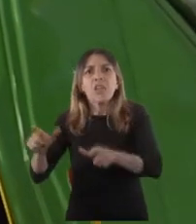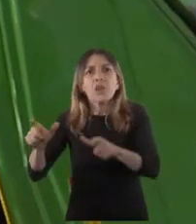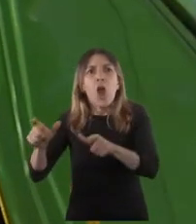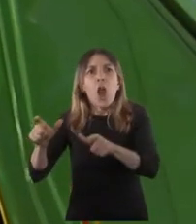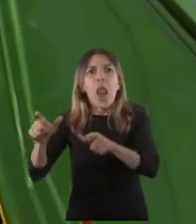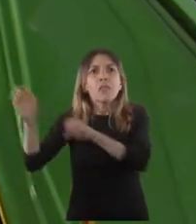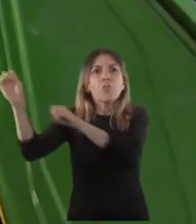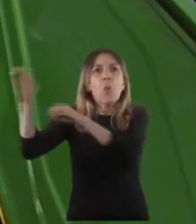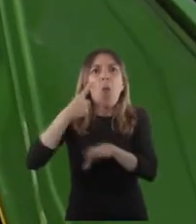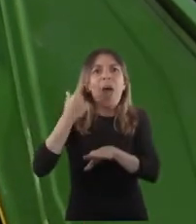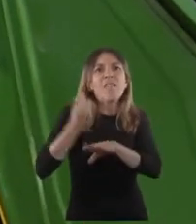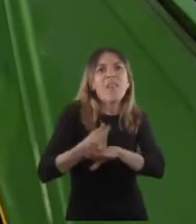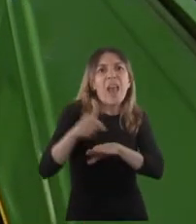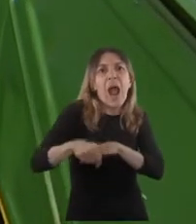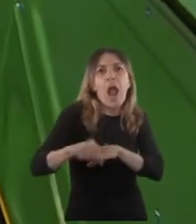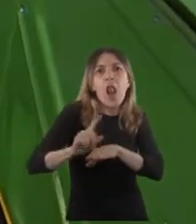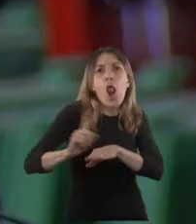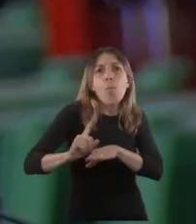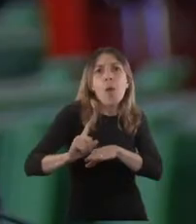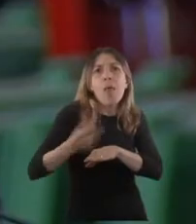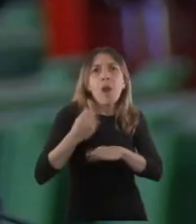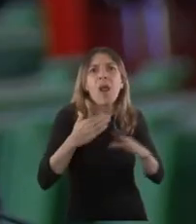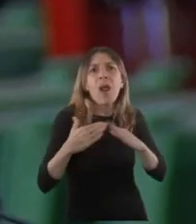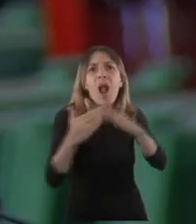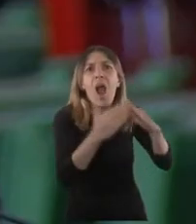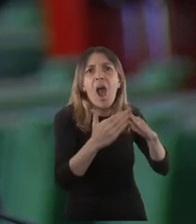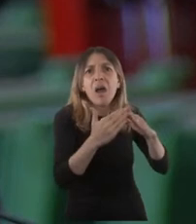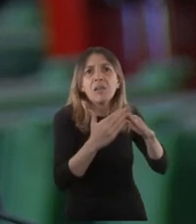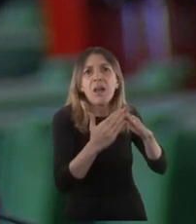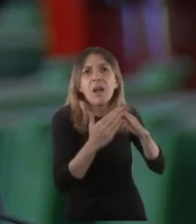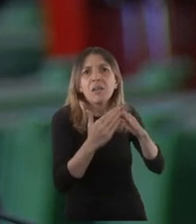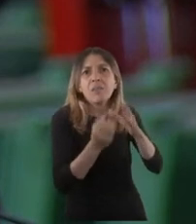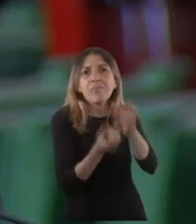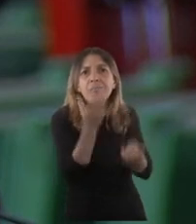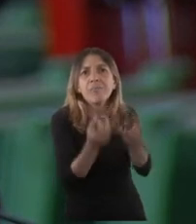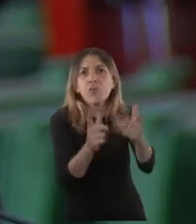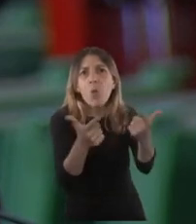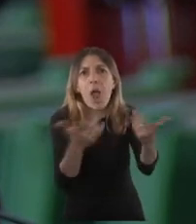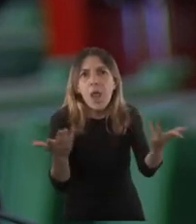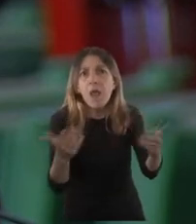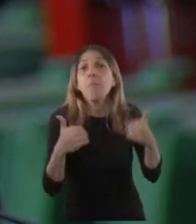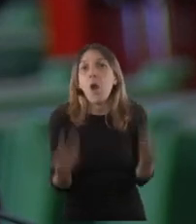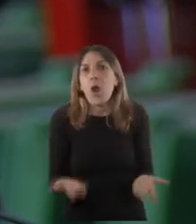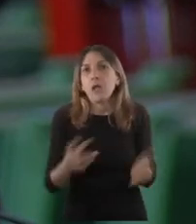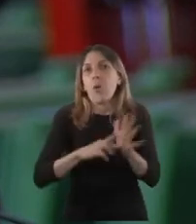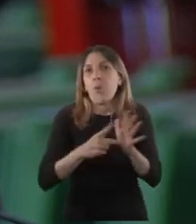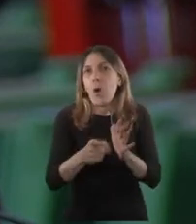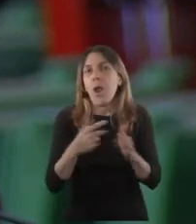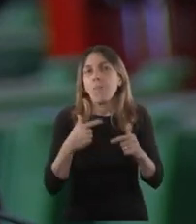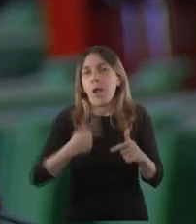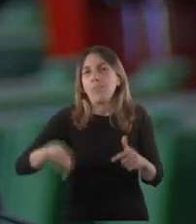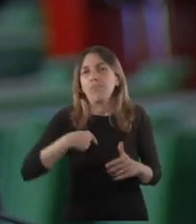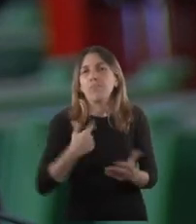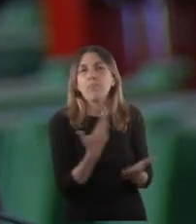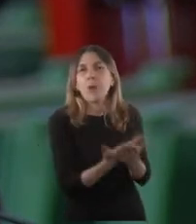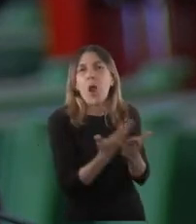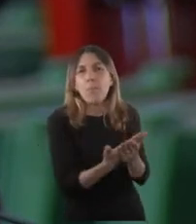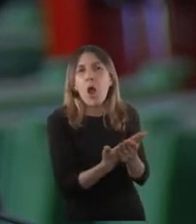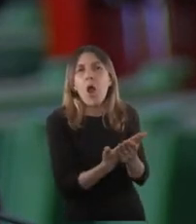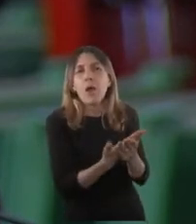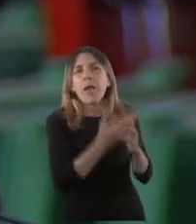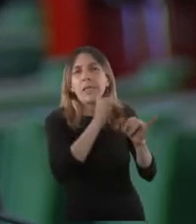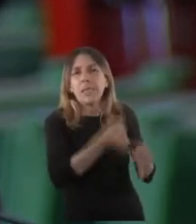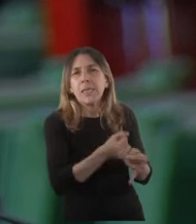radicarse por falta de vivienda, que es un tema que lógicamente proponemos que se le dé